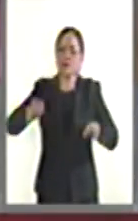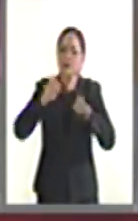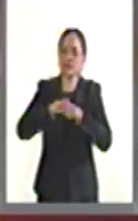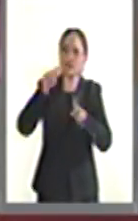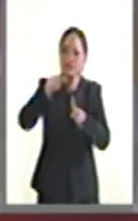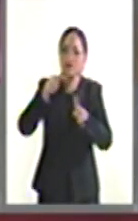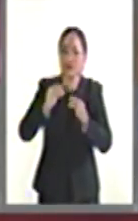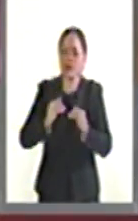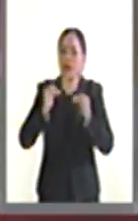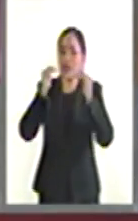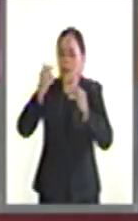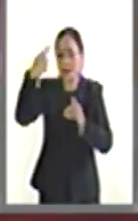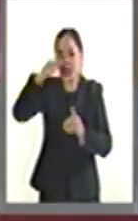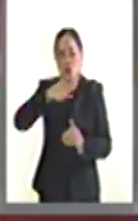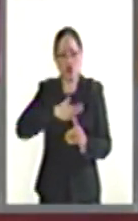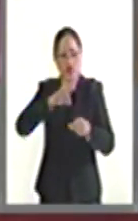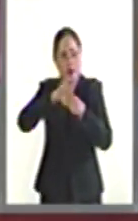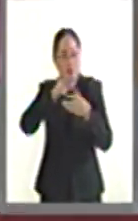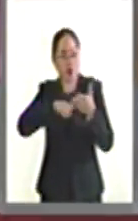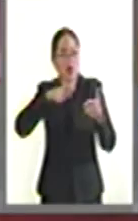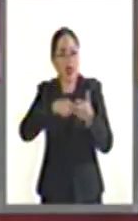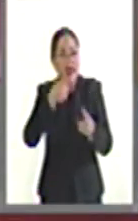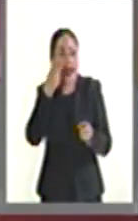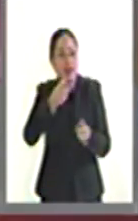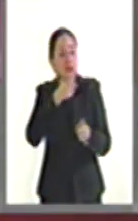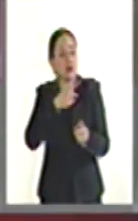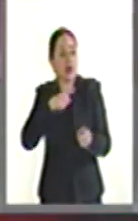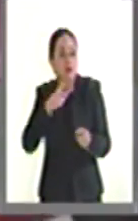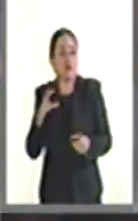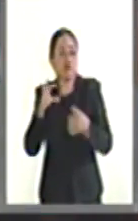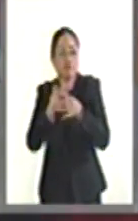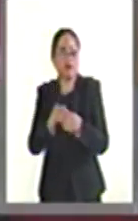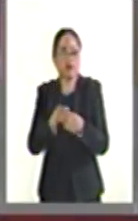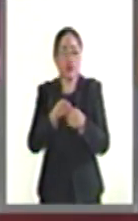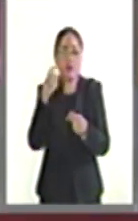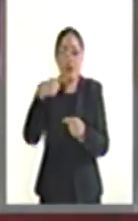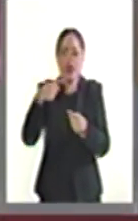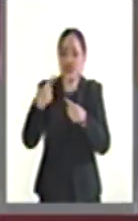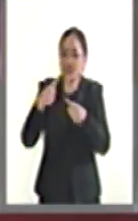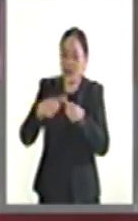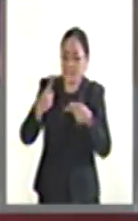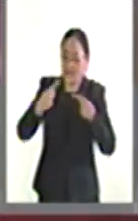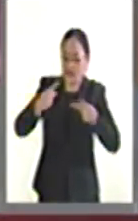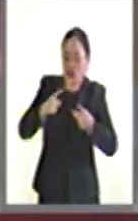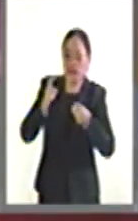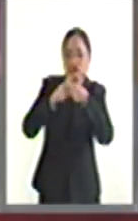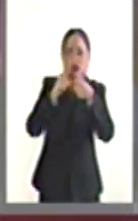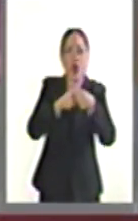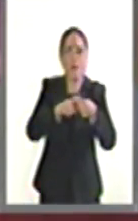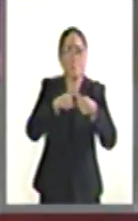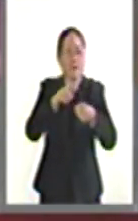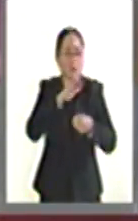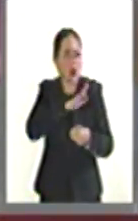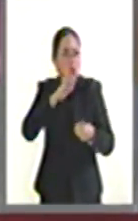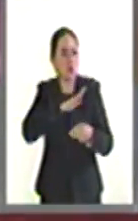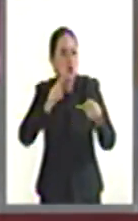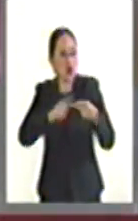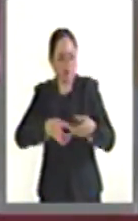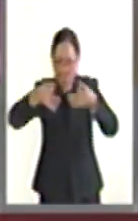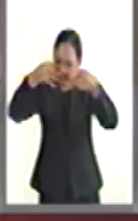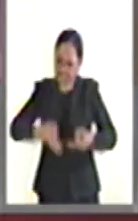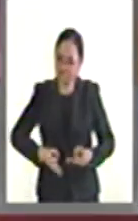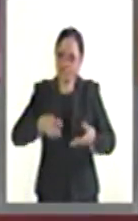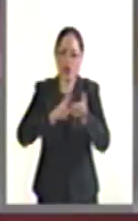el máximo Tribunal de Justicia Electoral esté conformado por las personas más capaces, íntegras e